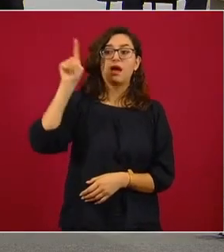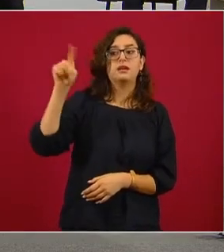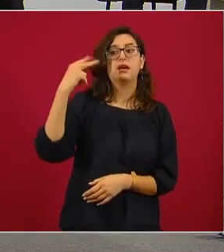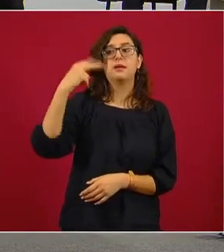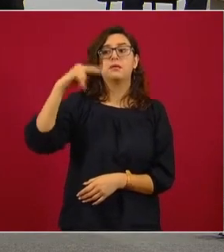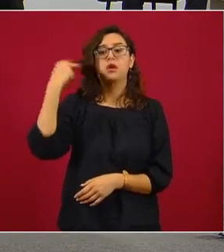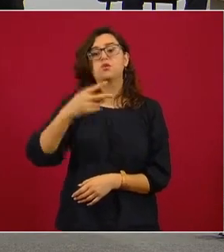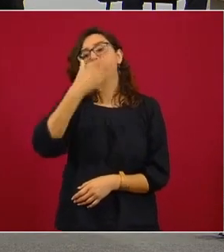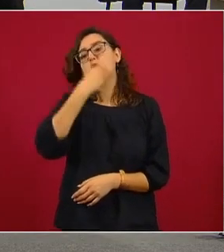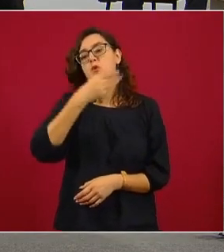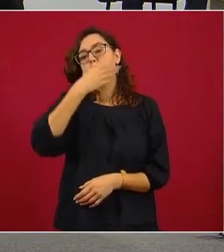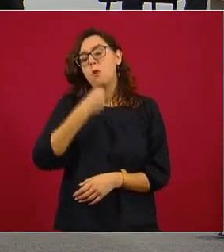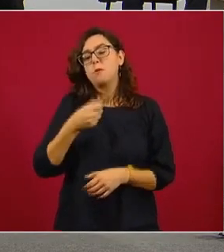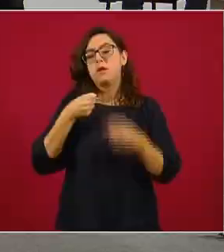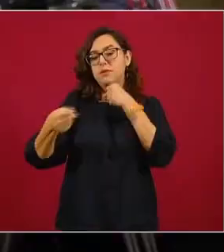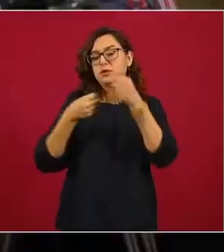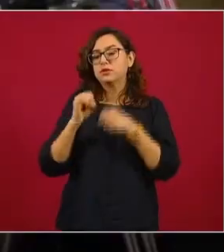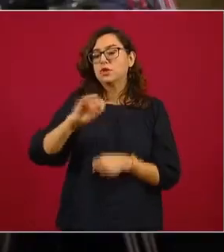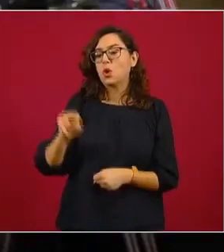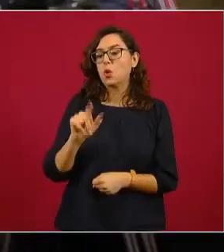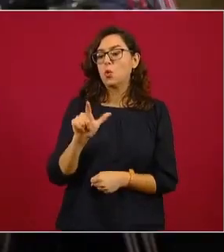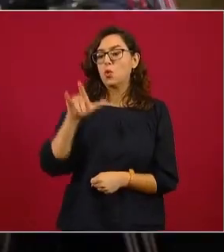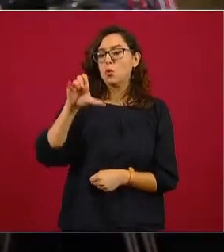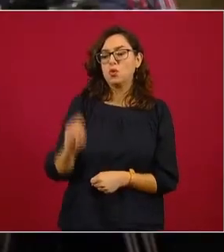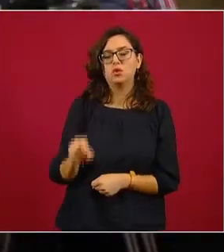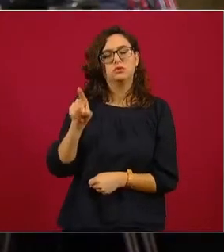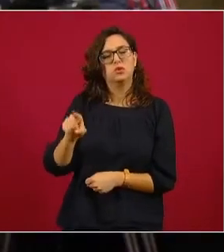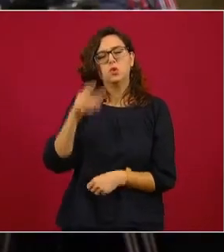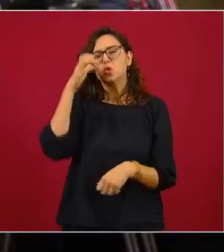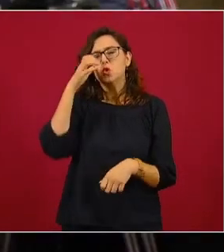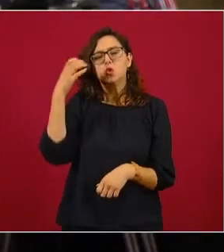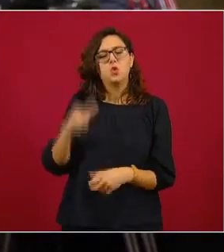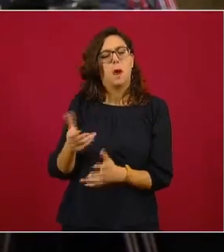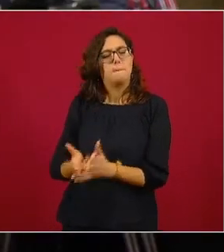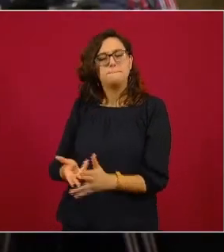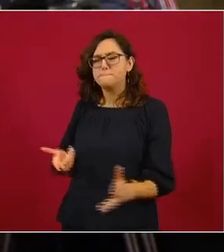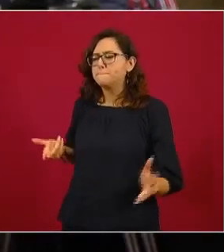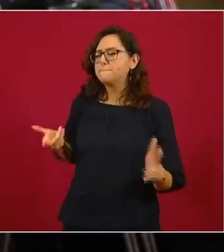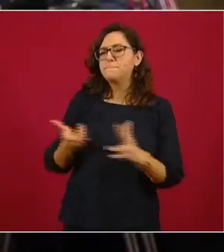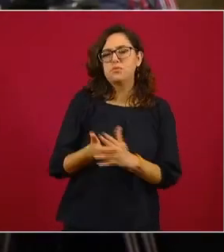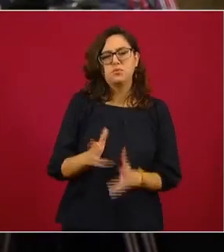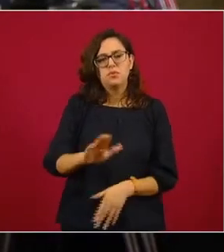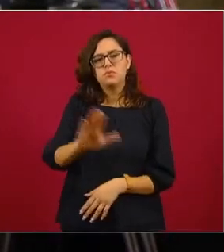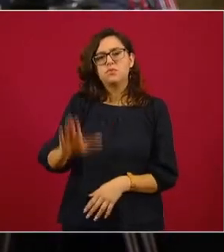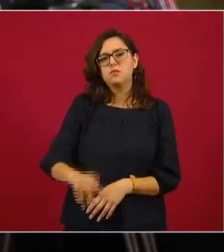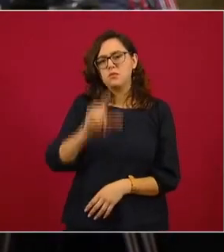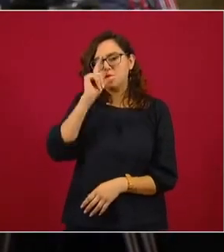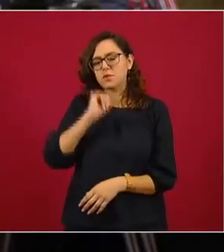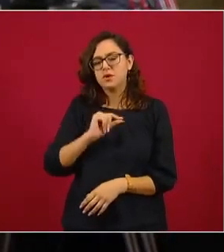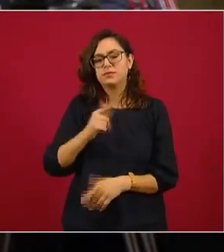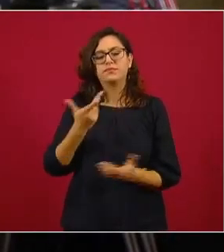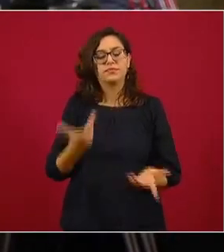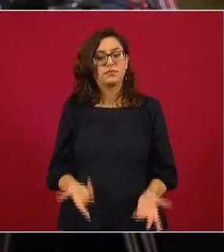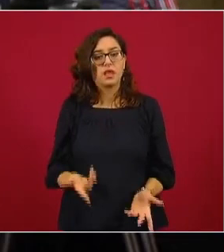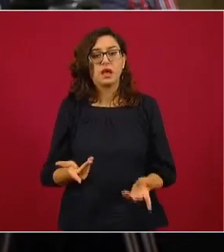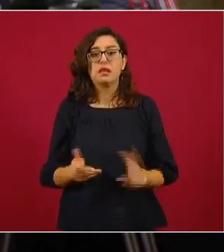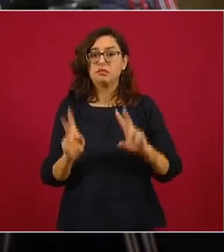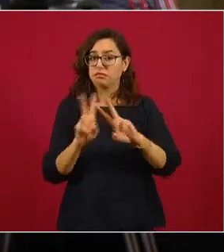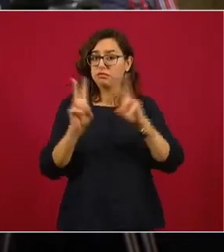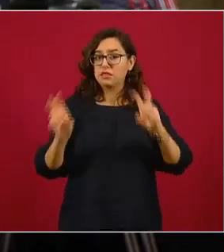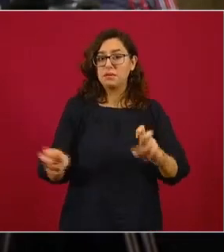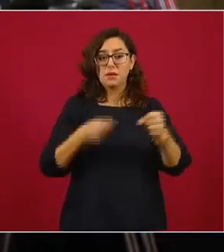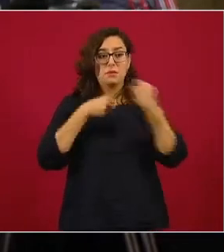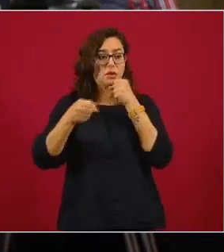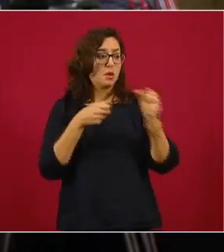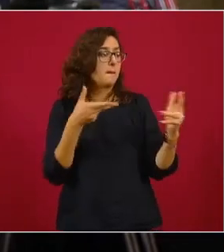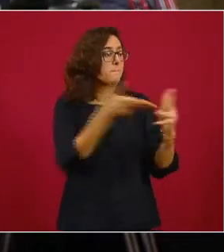periodista Julio Valdivia, cruelmente asesinado, presidente. En este tema, pues los asesinatos contra periodistas no se detienen,